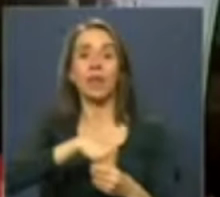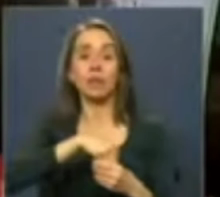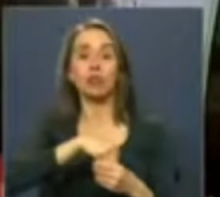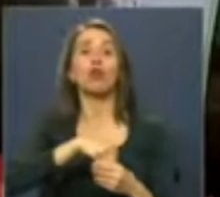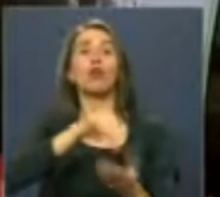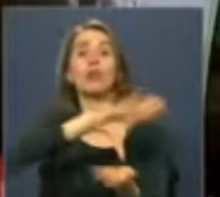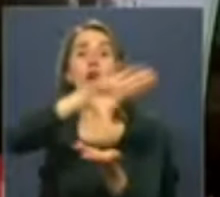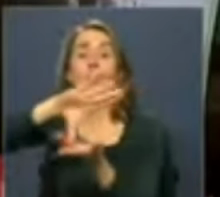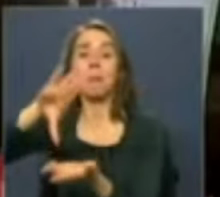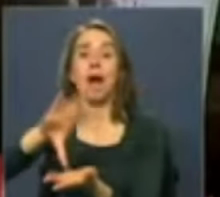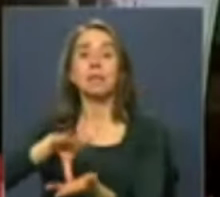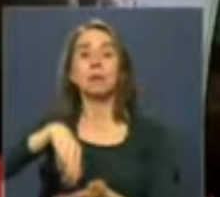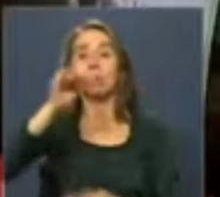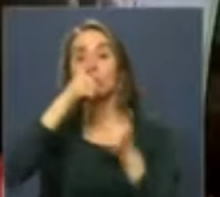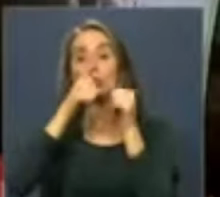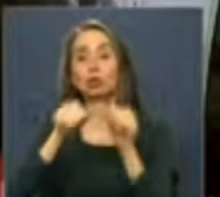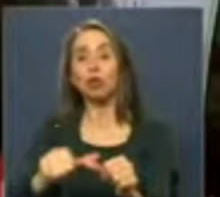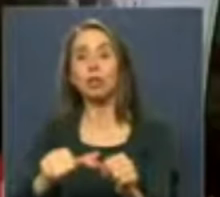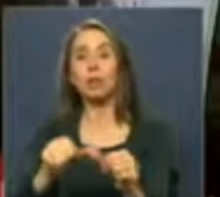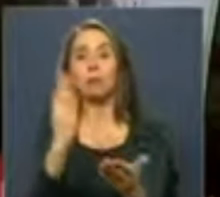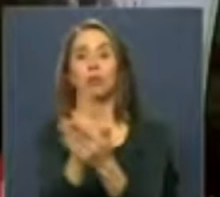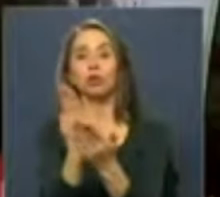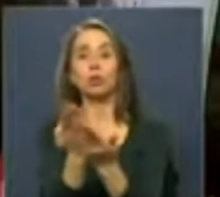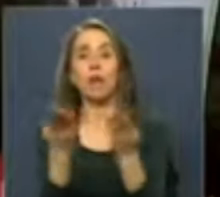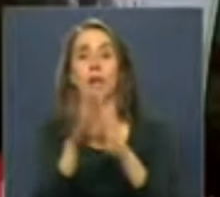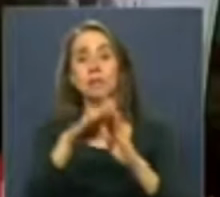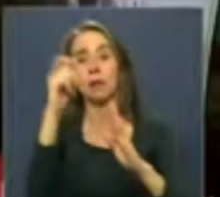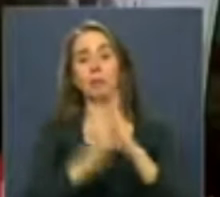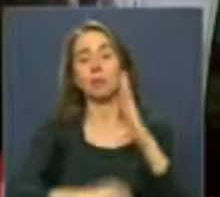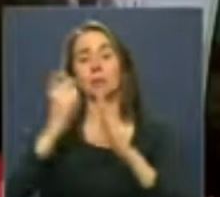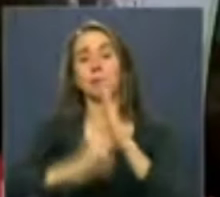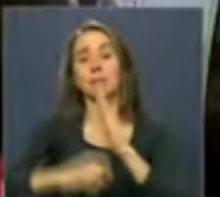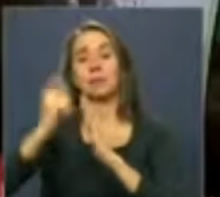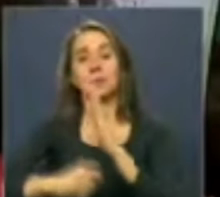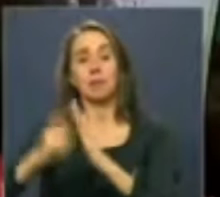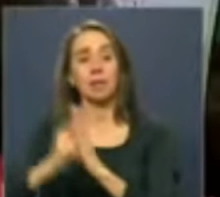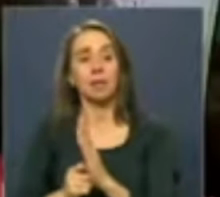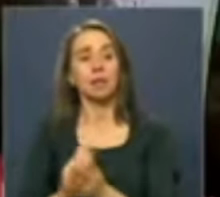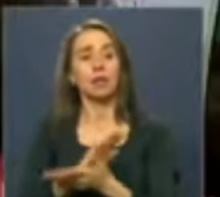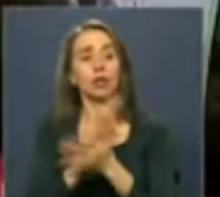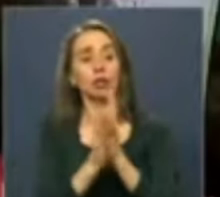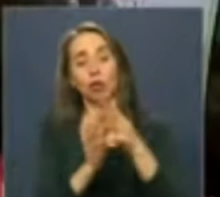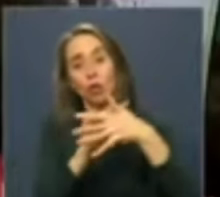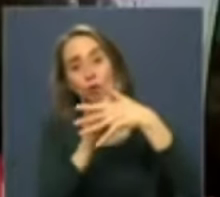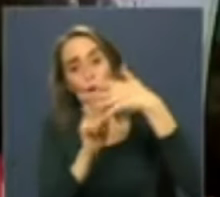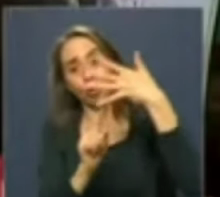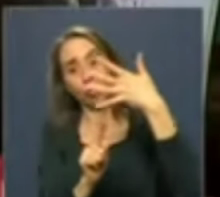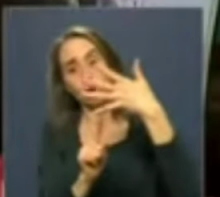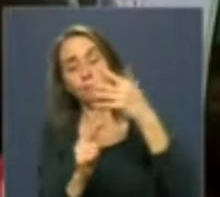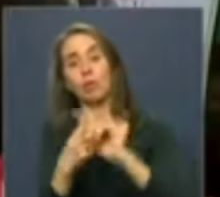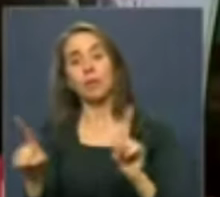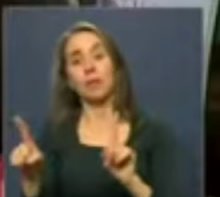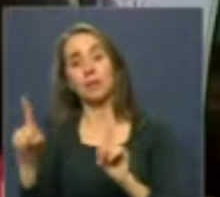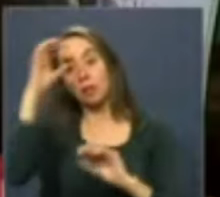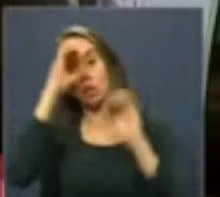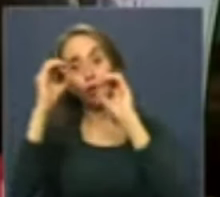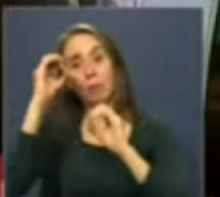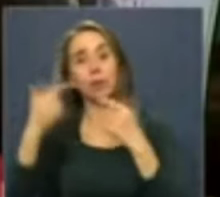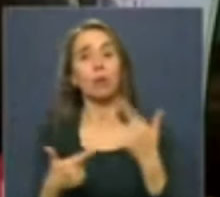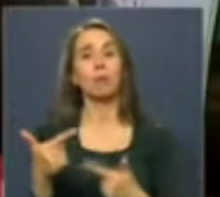generar condiciones que hubieran impedido que chile esté en el club de los países que han mantenido por más tiempo sus escuelas